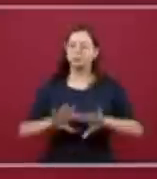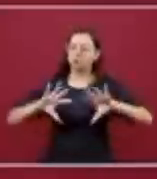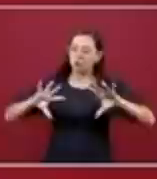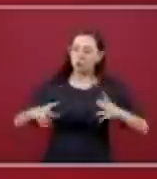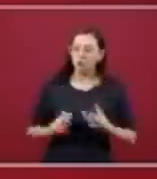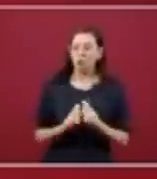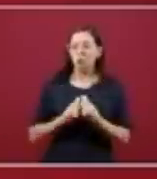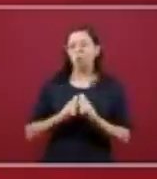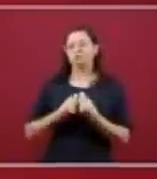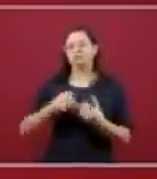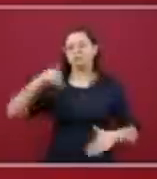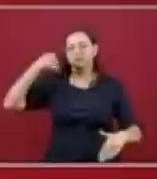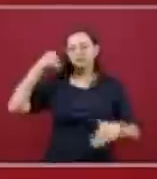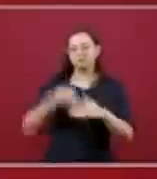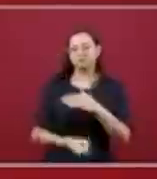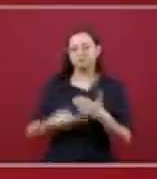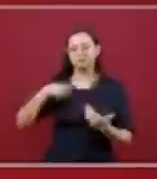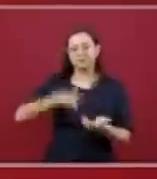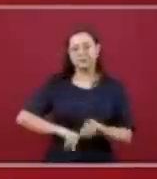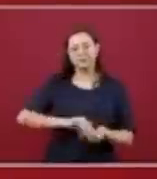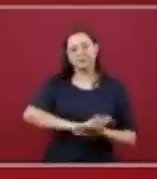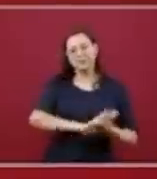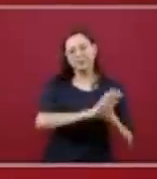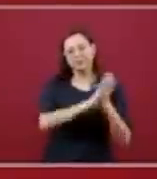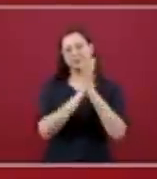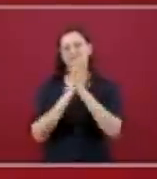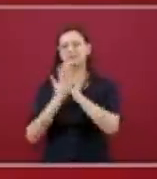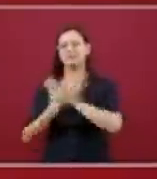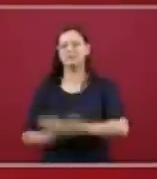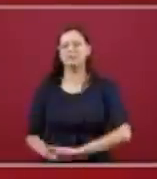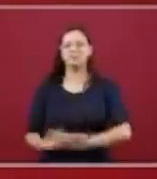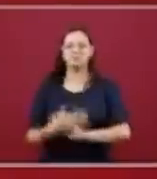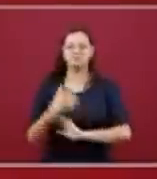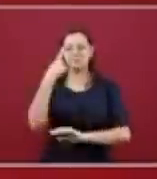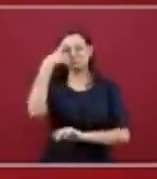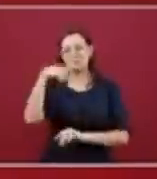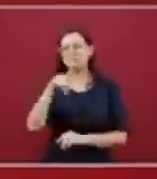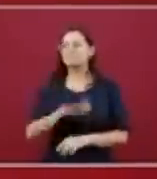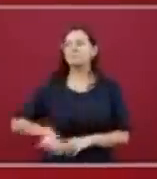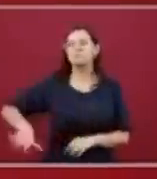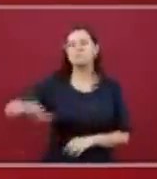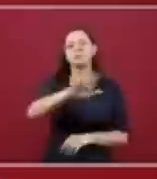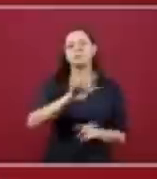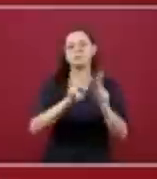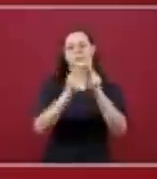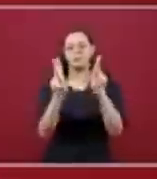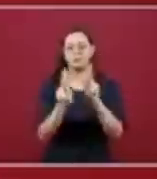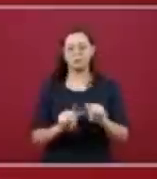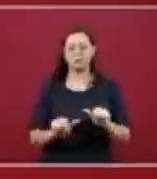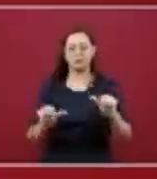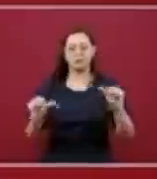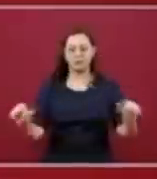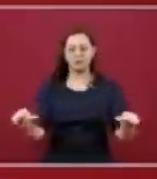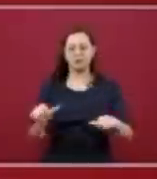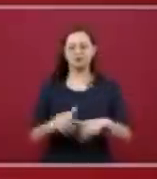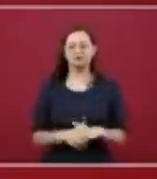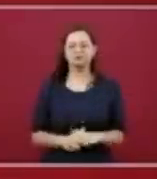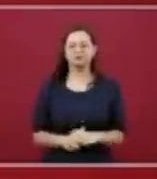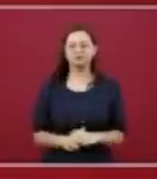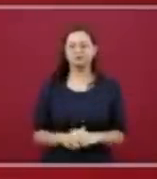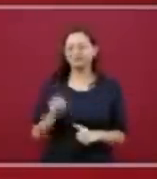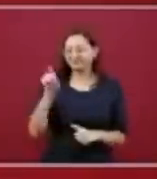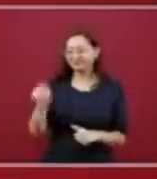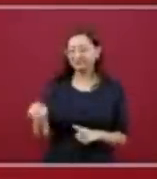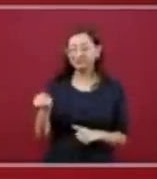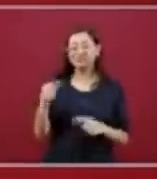transformación profunda con un nuevo esquema de pacificación social. Será en este espacio habitado por infinidad de niños